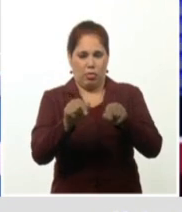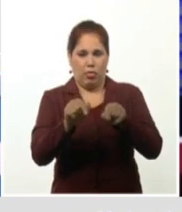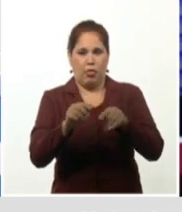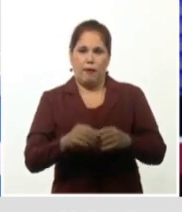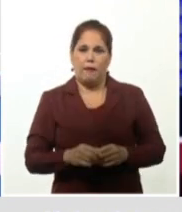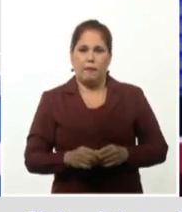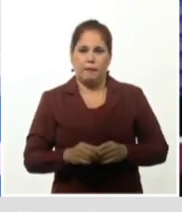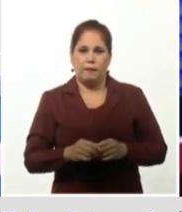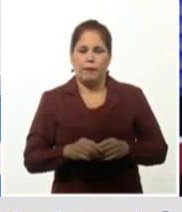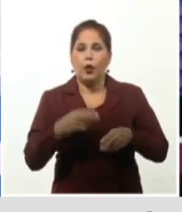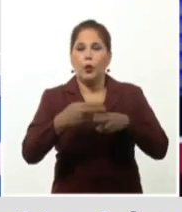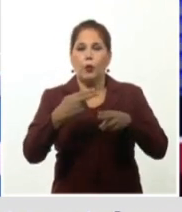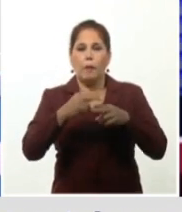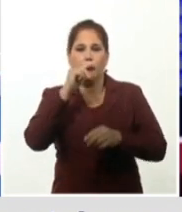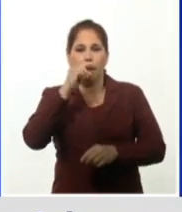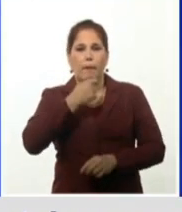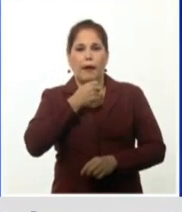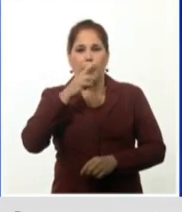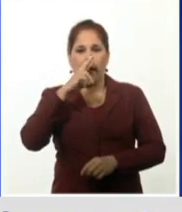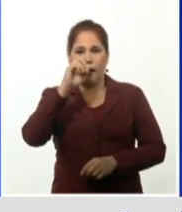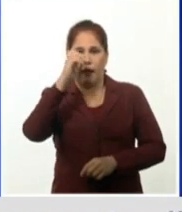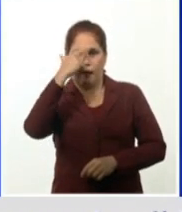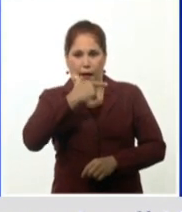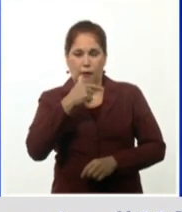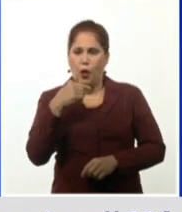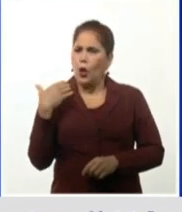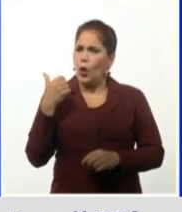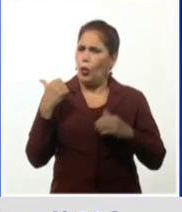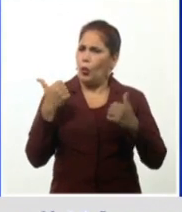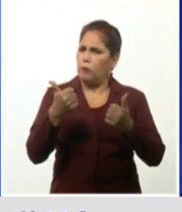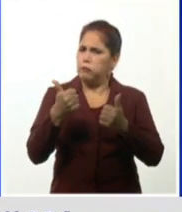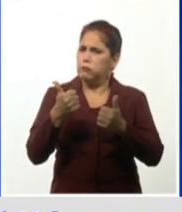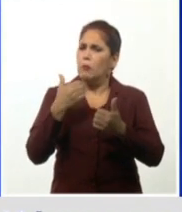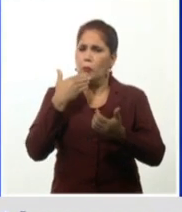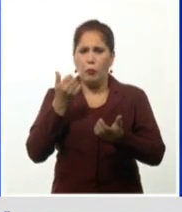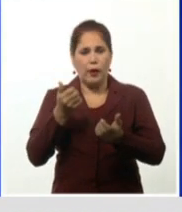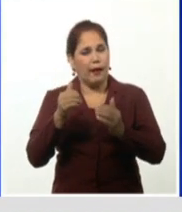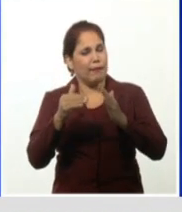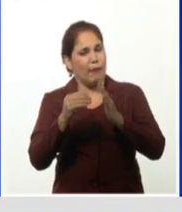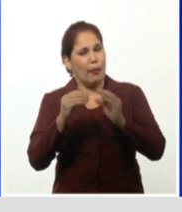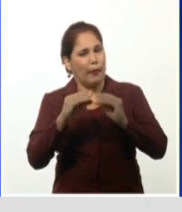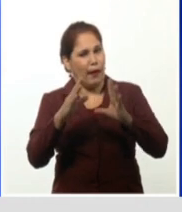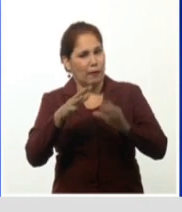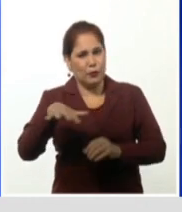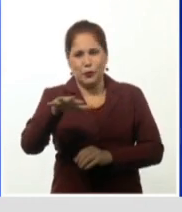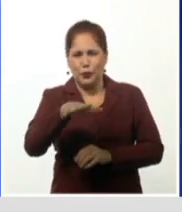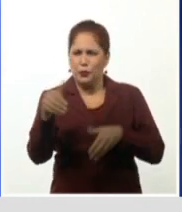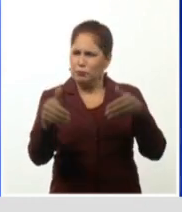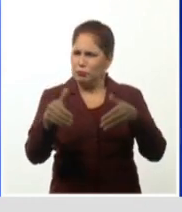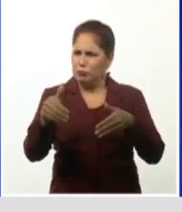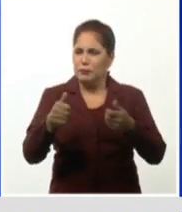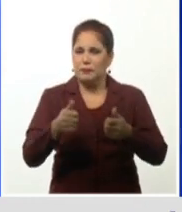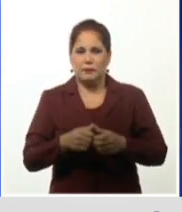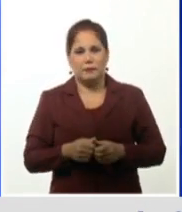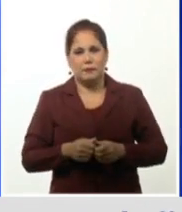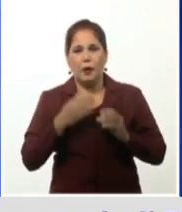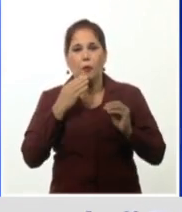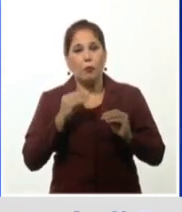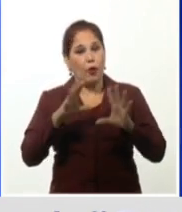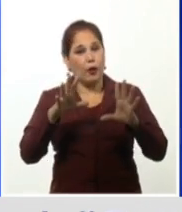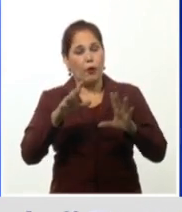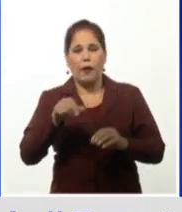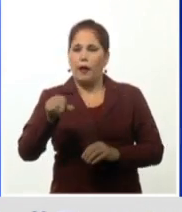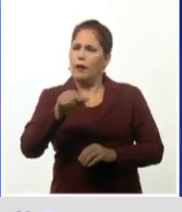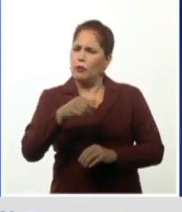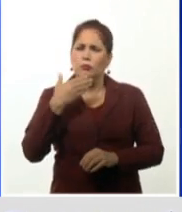Verena Mucio, quien nos acompaña, doctora, por segunda vez. Y es un gusto tremendo hoy tenerla de vuelta. Ah, buenos días, Isera. Un gusto para